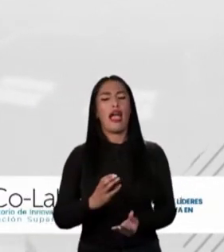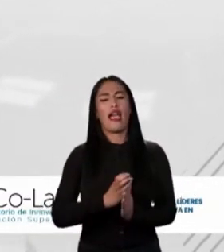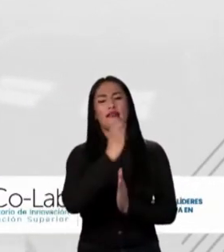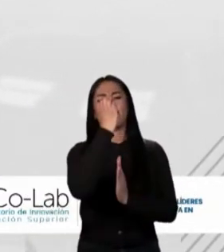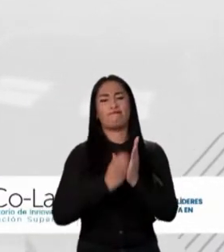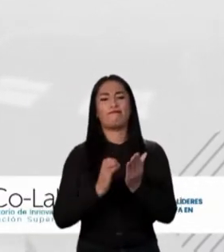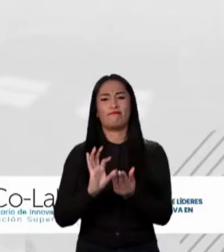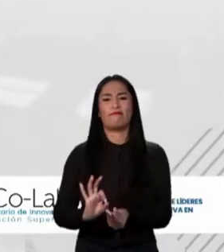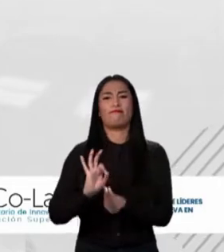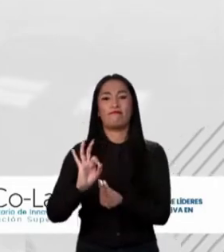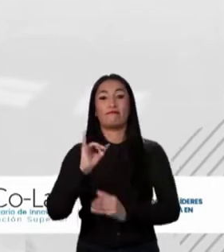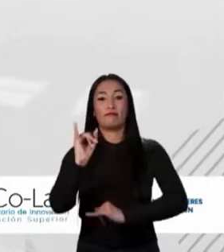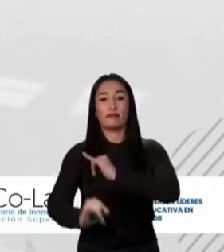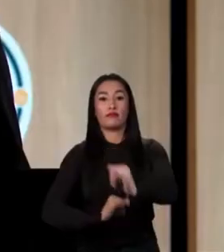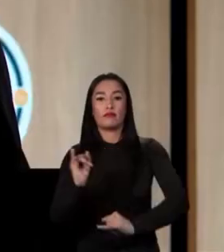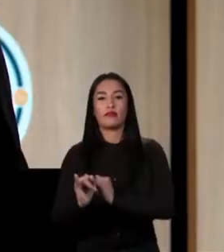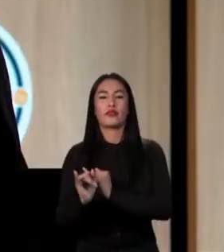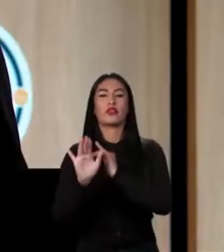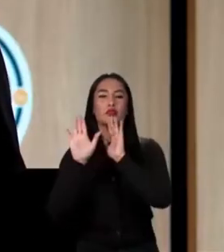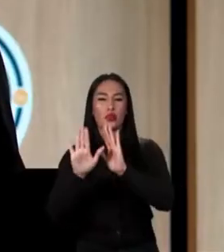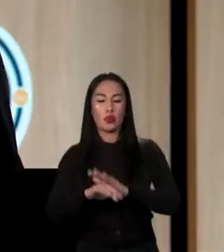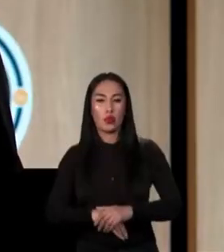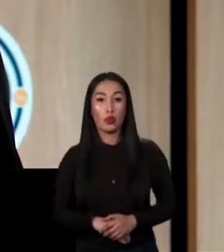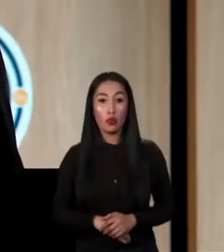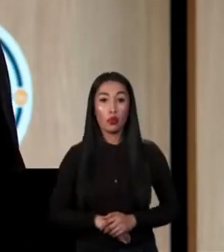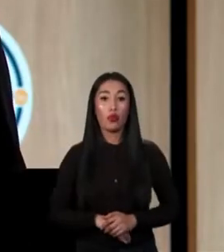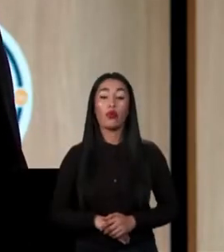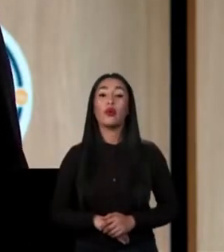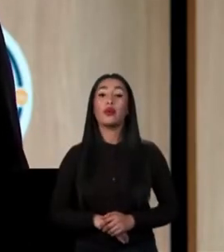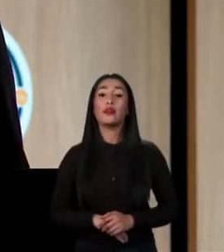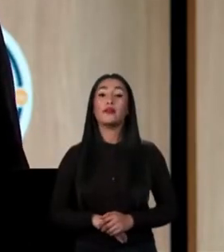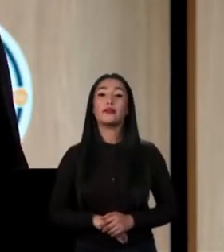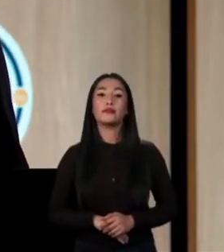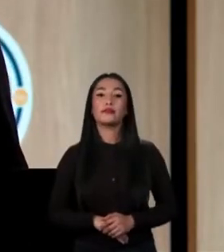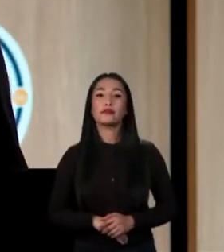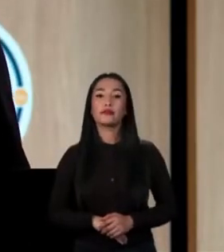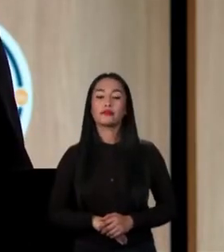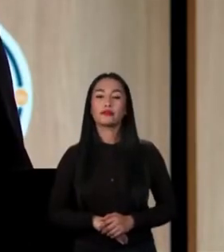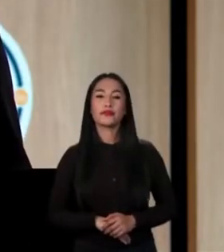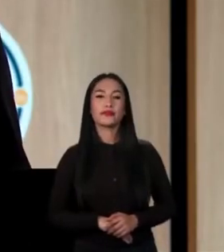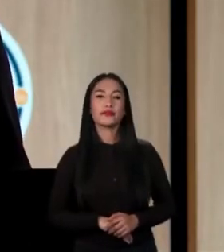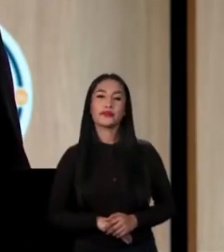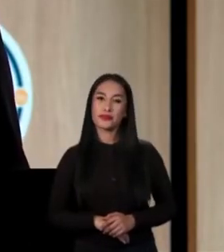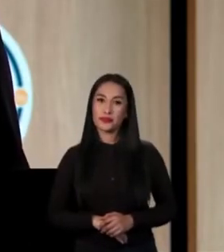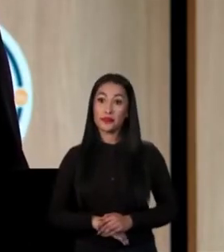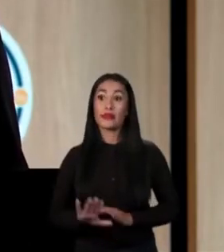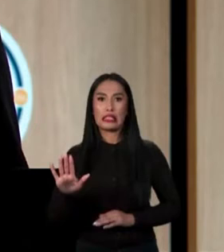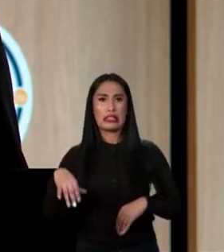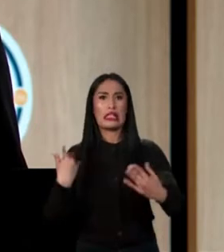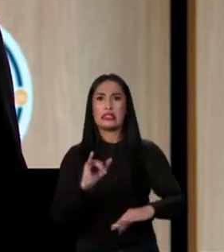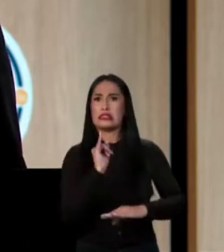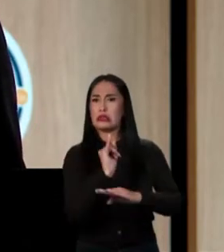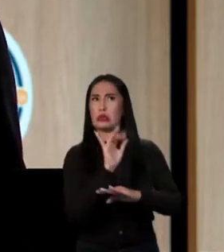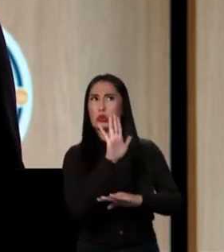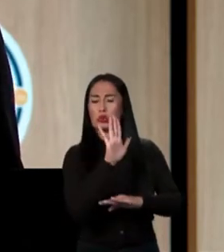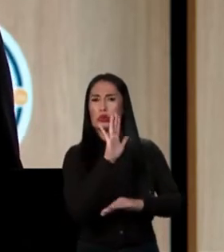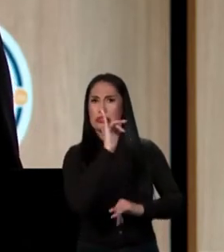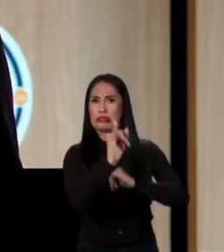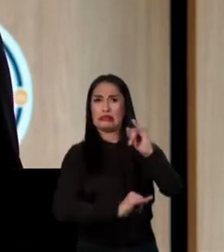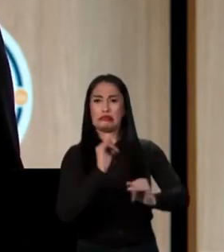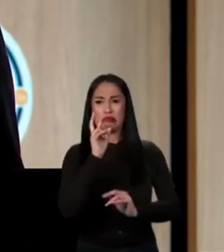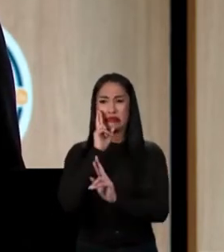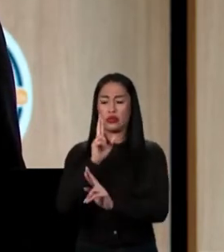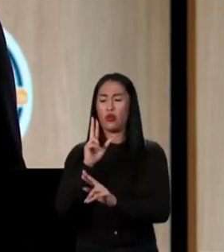la entregada por la ingeniera accreditation comisión de abel esta institución ha venido implementando